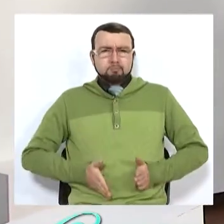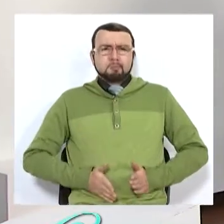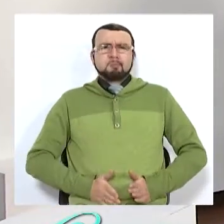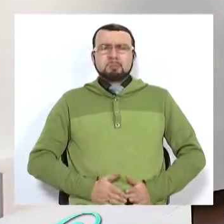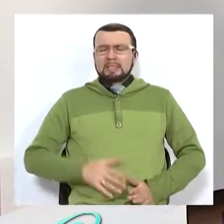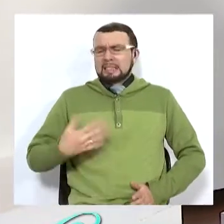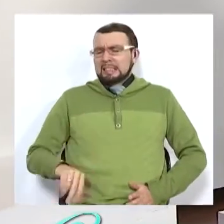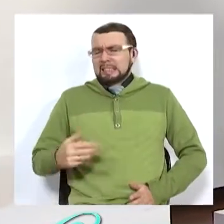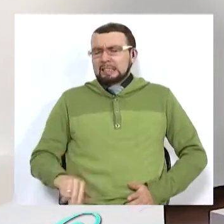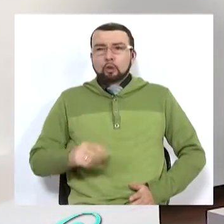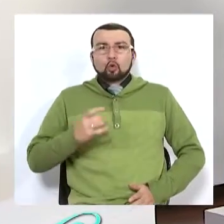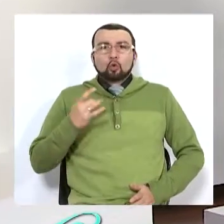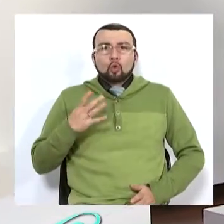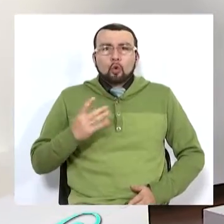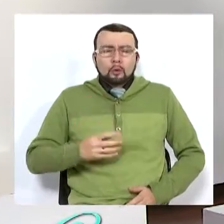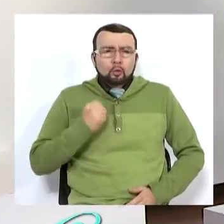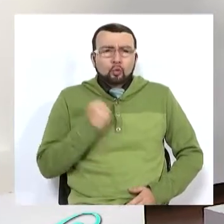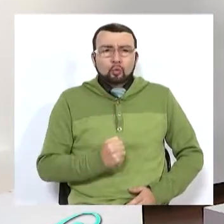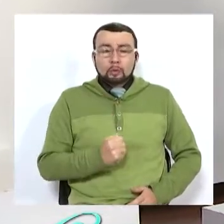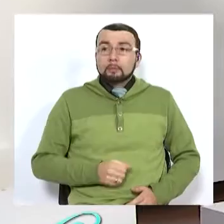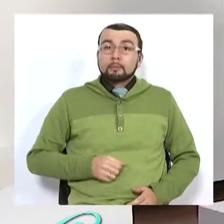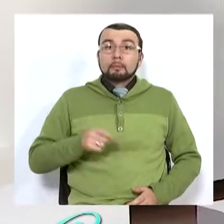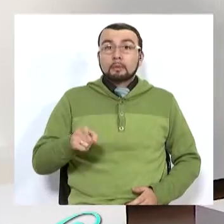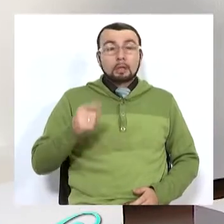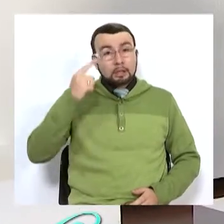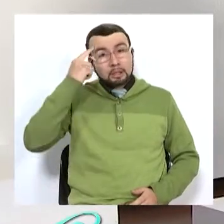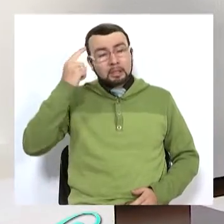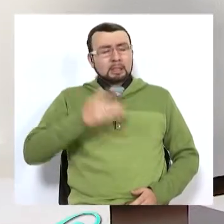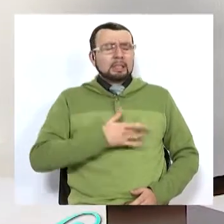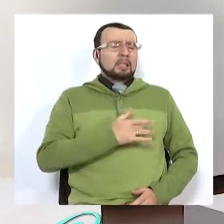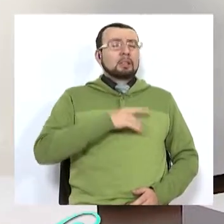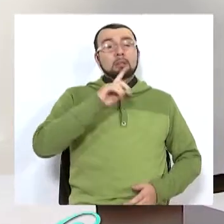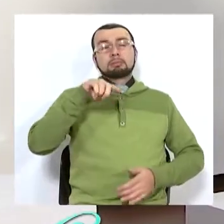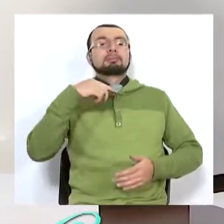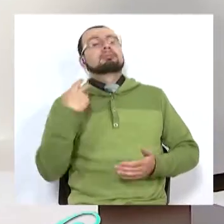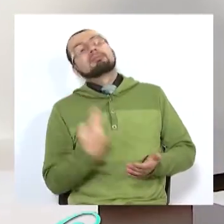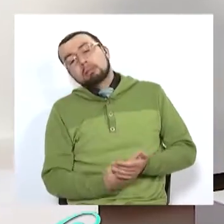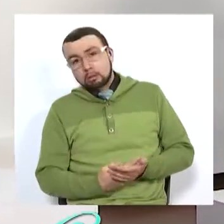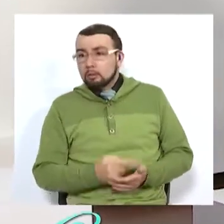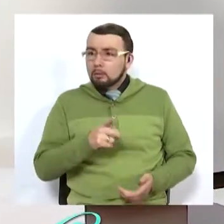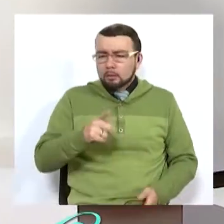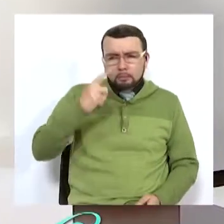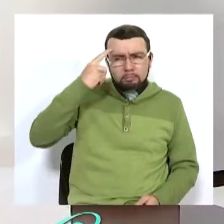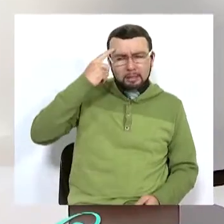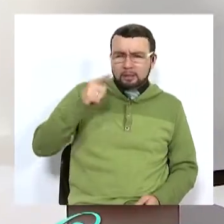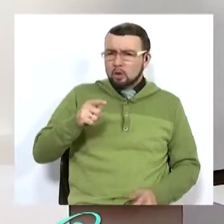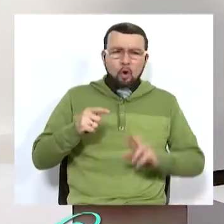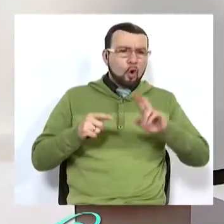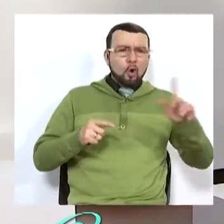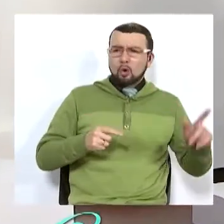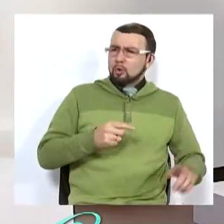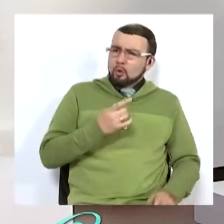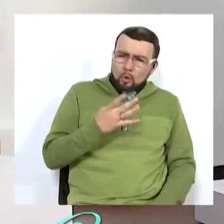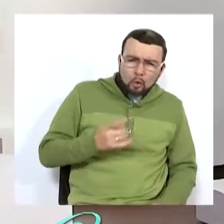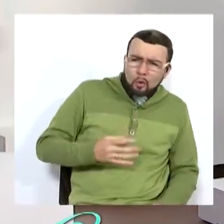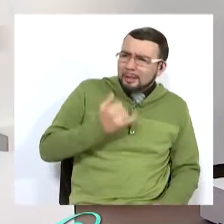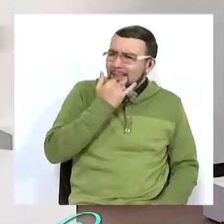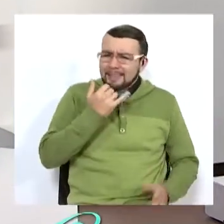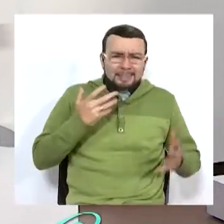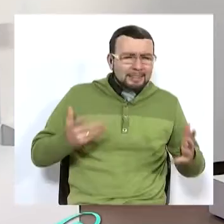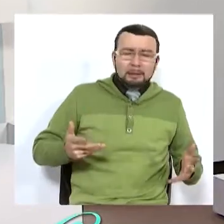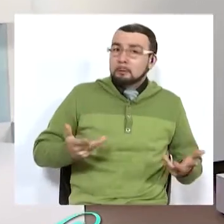ve que estas personas llegan choqueadas a los servicios de urgencias y uno piensa que tienen otra cosa